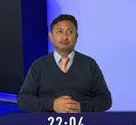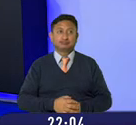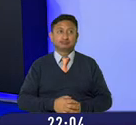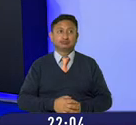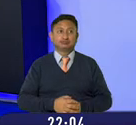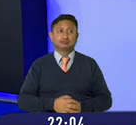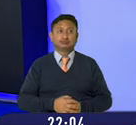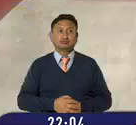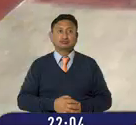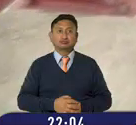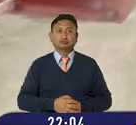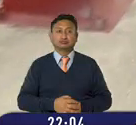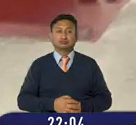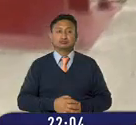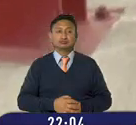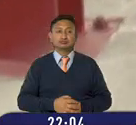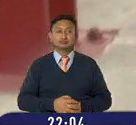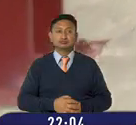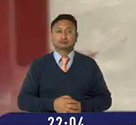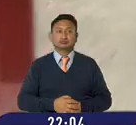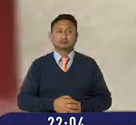reaccione.